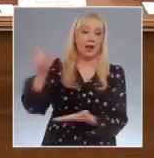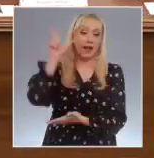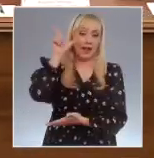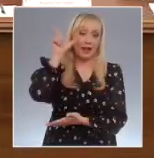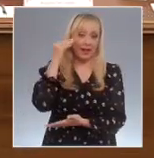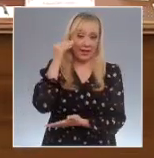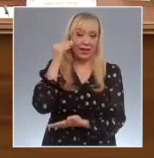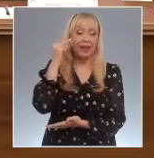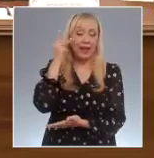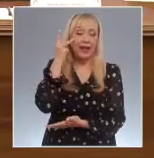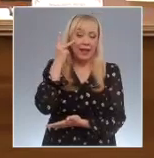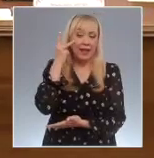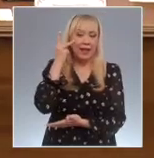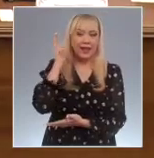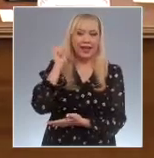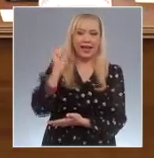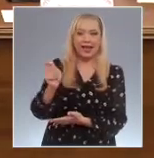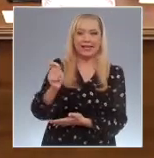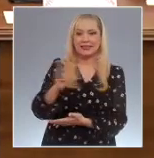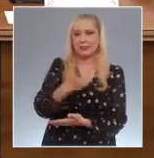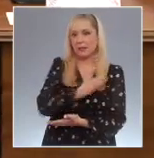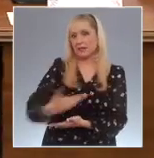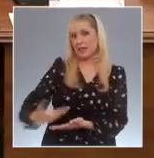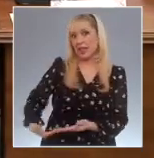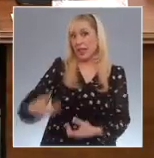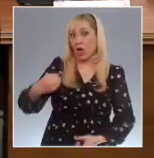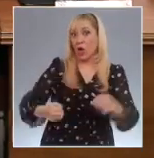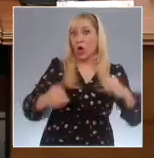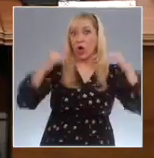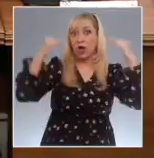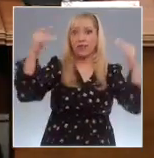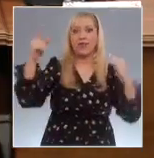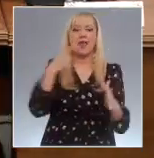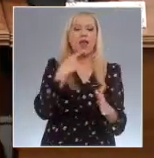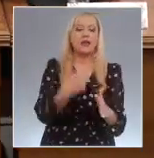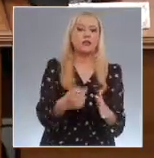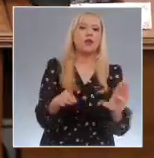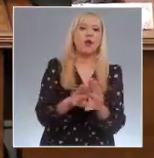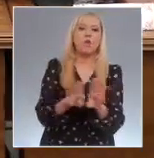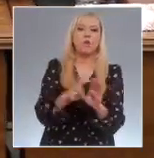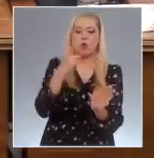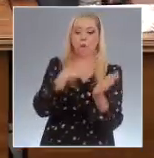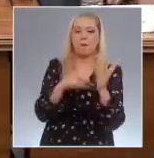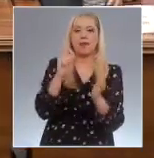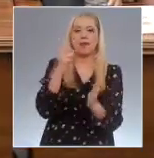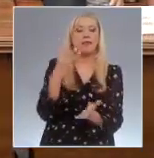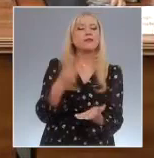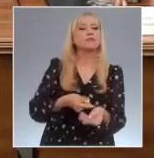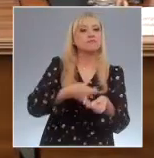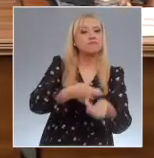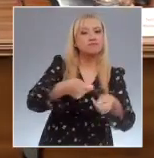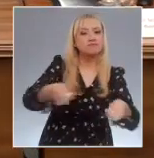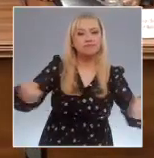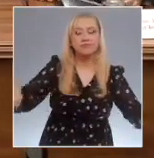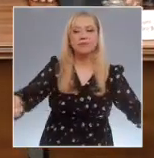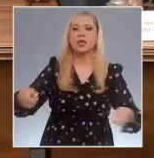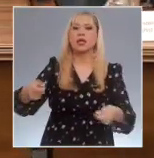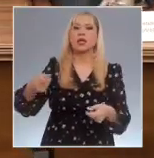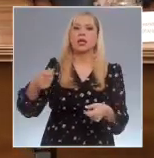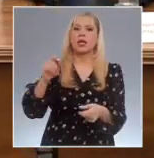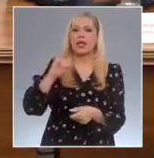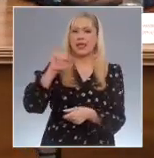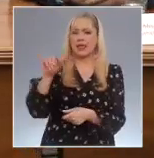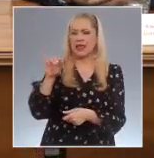personas juzgadoras 2023, junto con la consejera Eva Verónica de Gives y los consejeros Alejandro Sergio